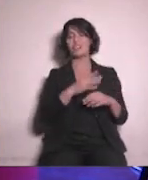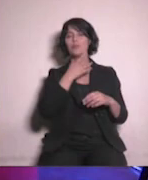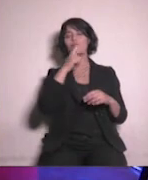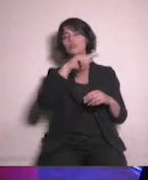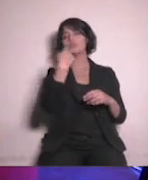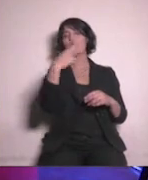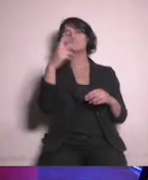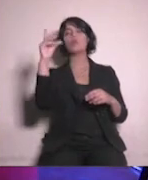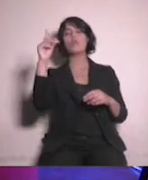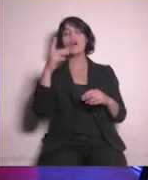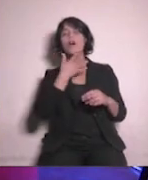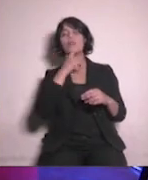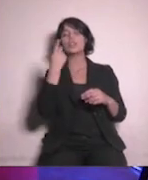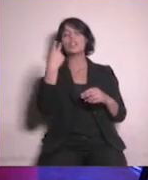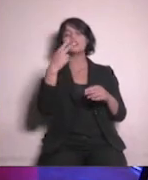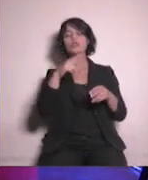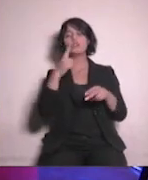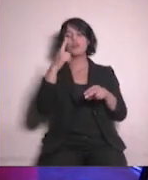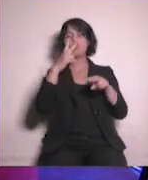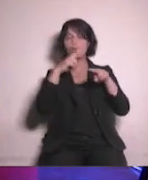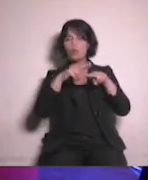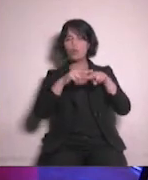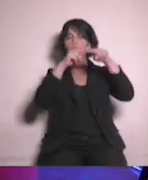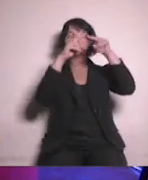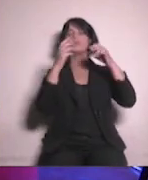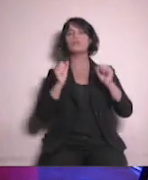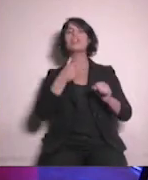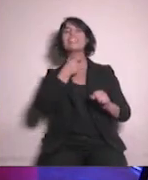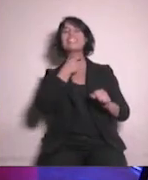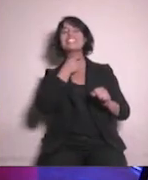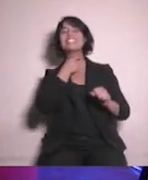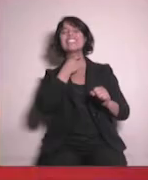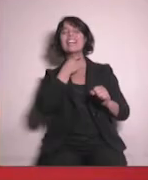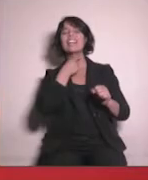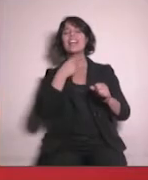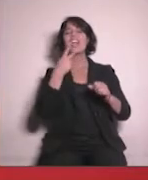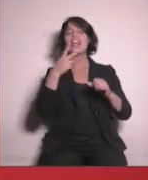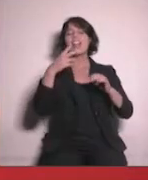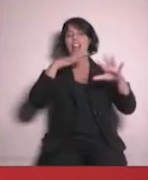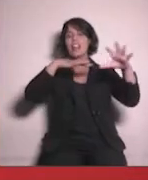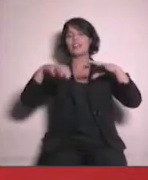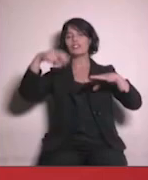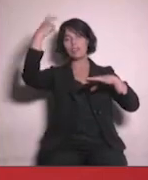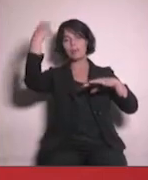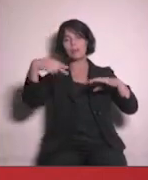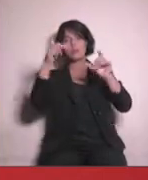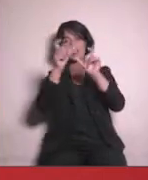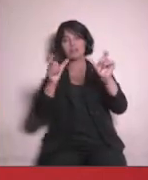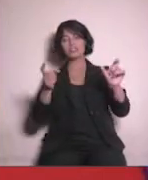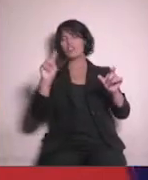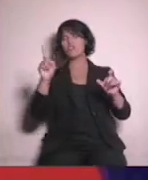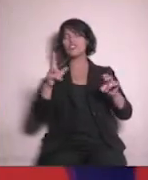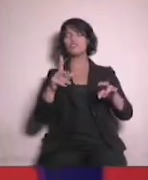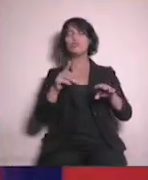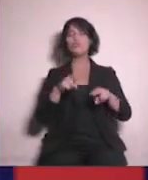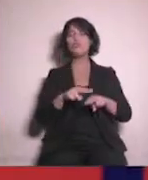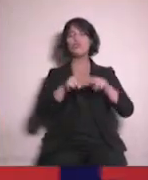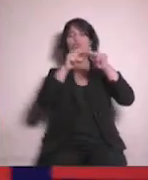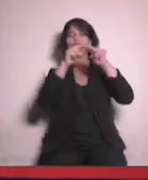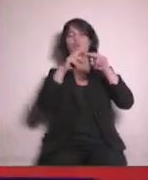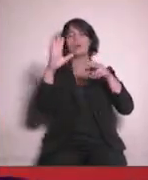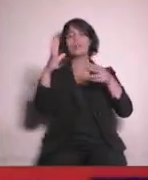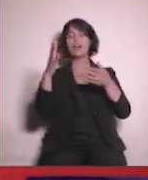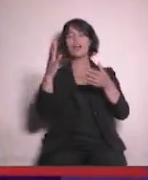edad que tienen, porque este es un fondo para garantizar el patrimonio, no es un fondo para acumular